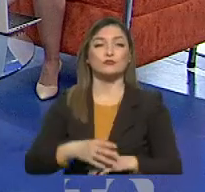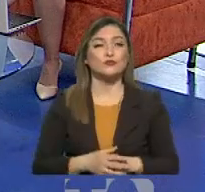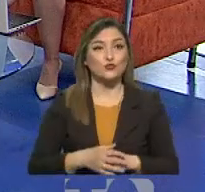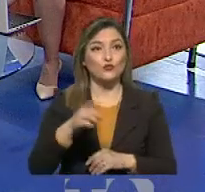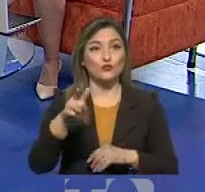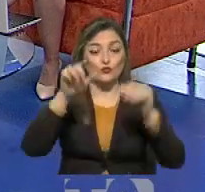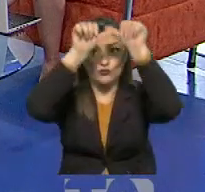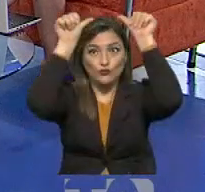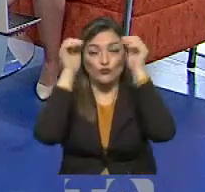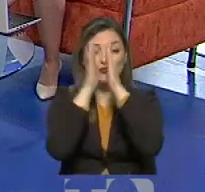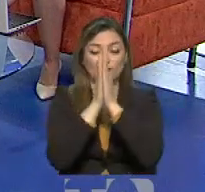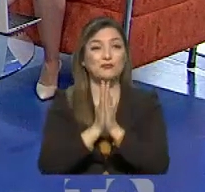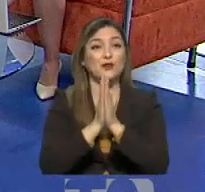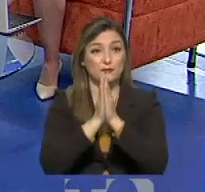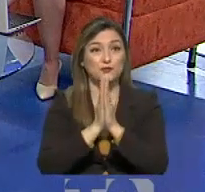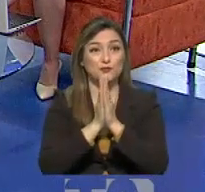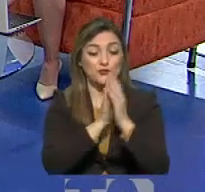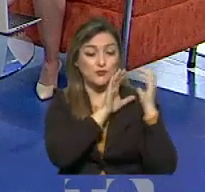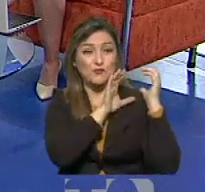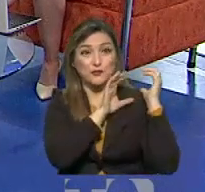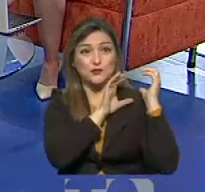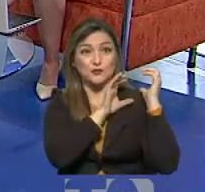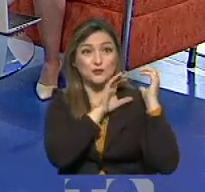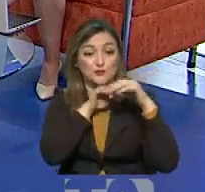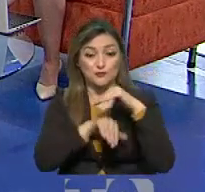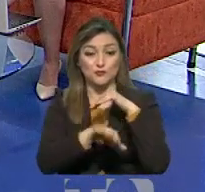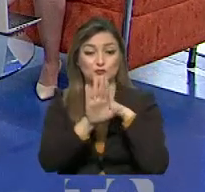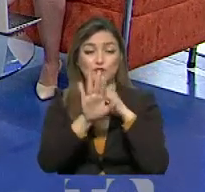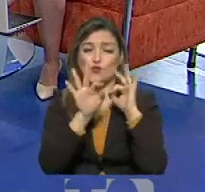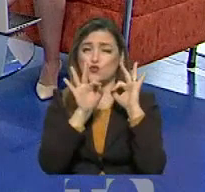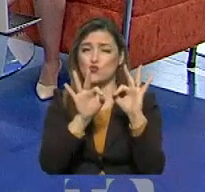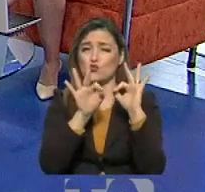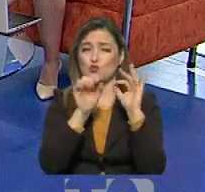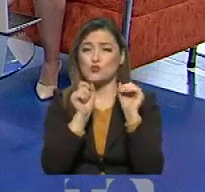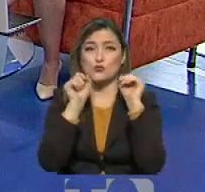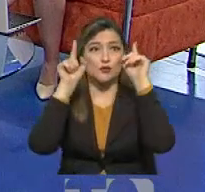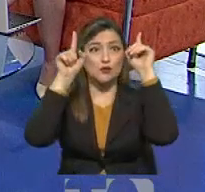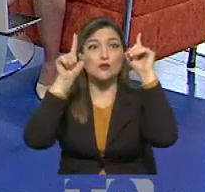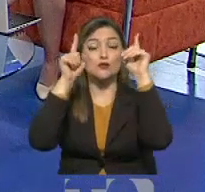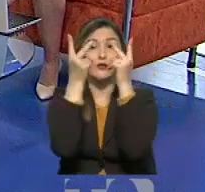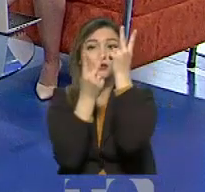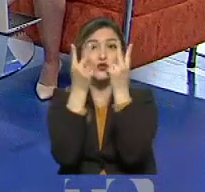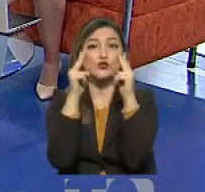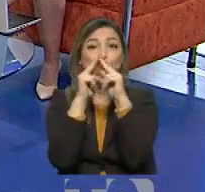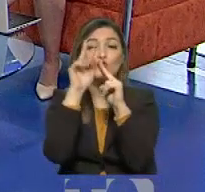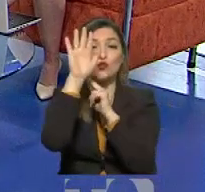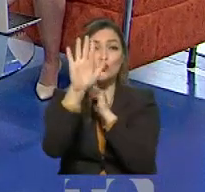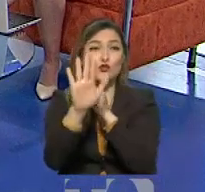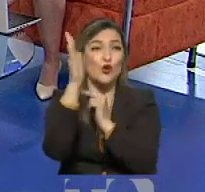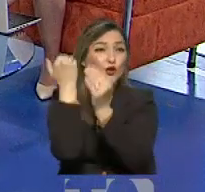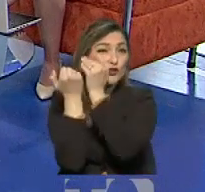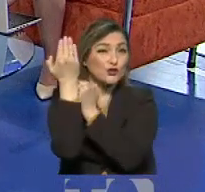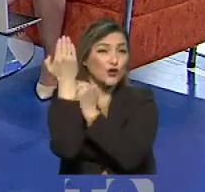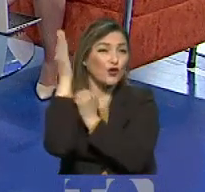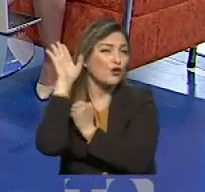San Francisco de Quito. Maravilloso. Vayan, visiten, conozcan, escuchen la historia, siéntase un